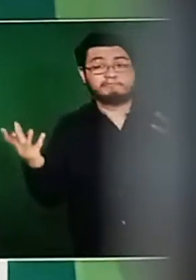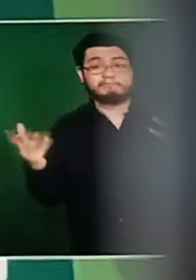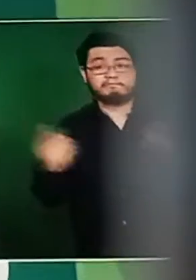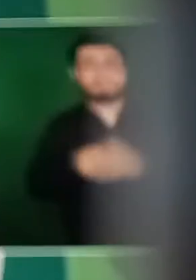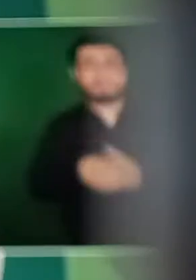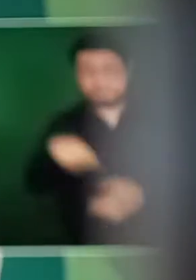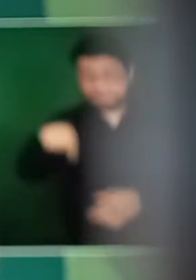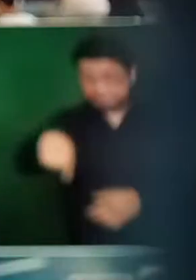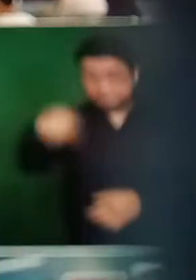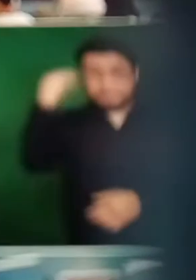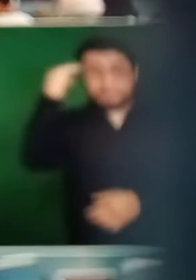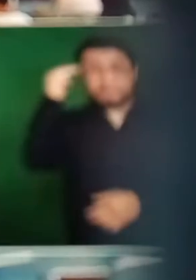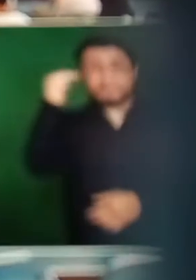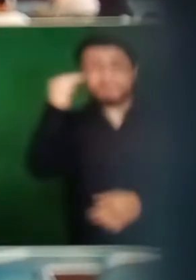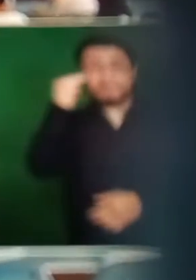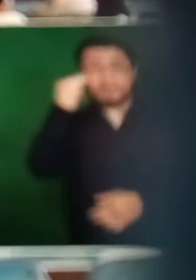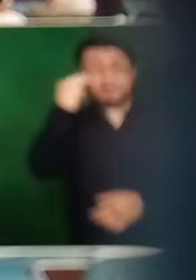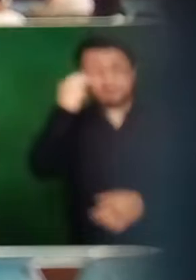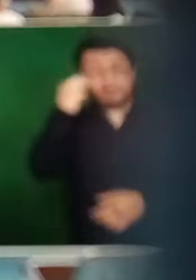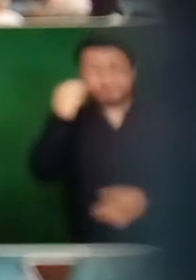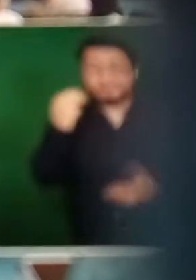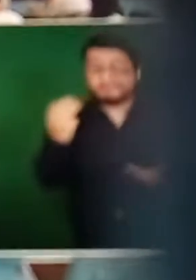aquí en Mérida.